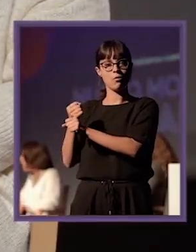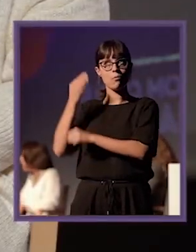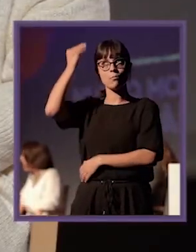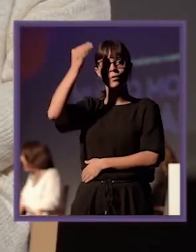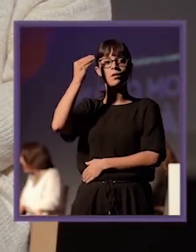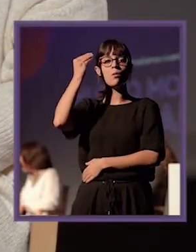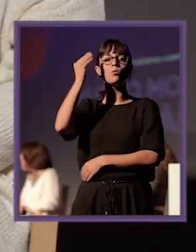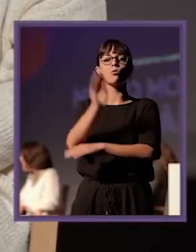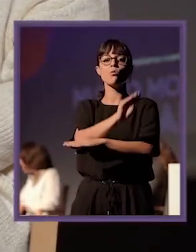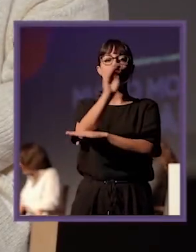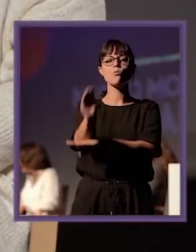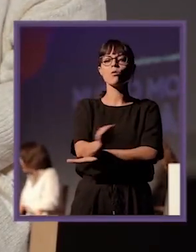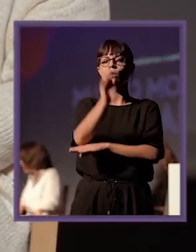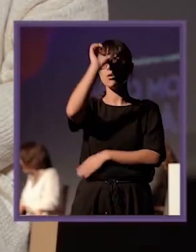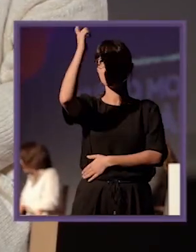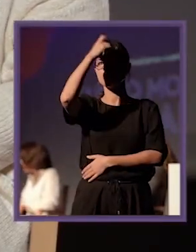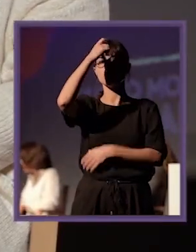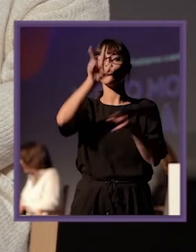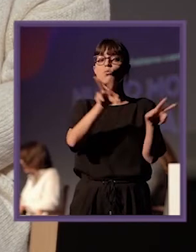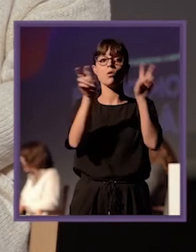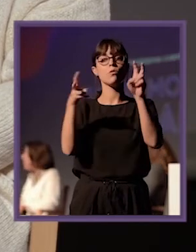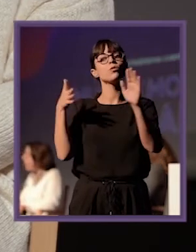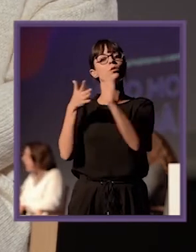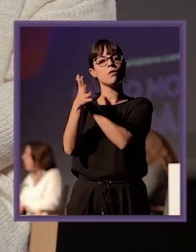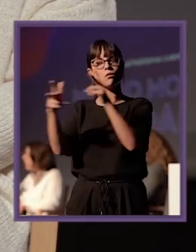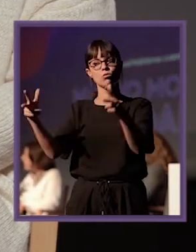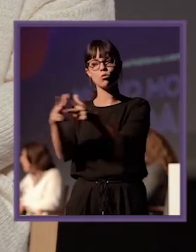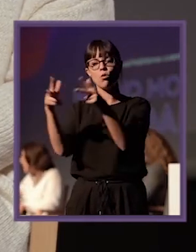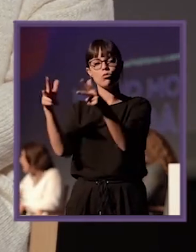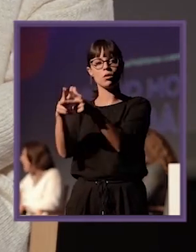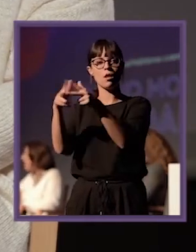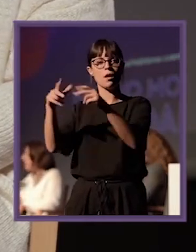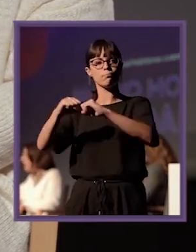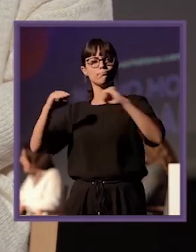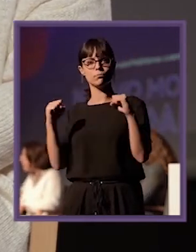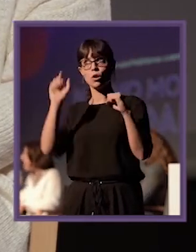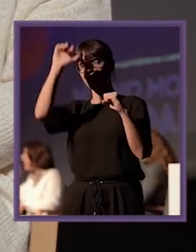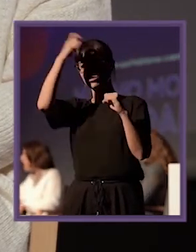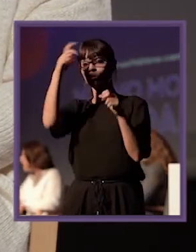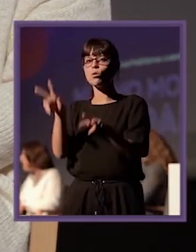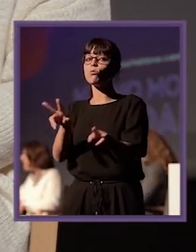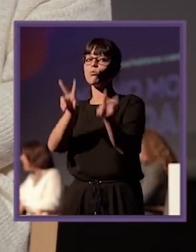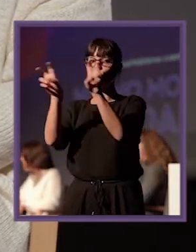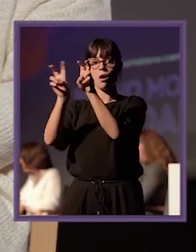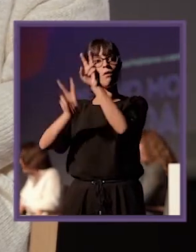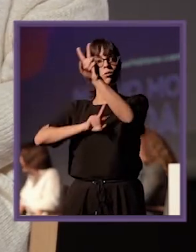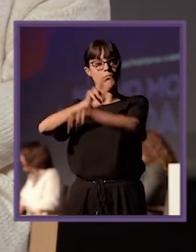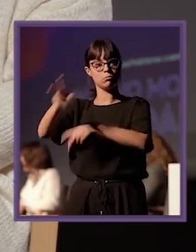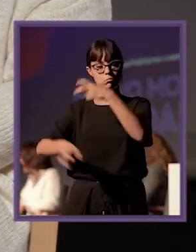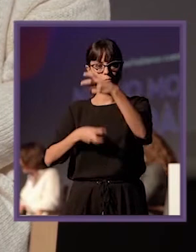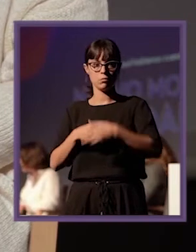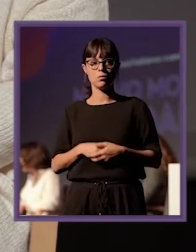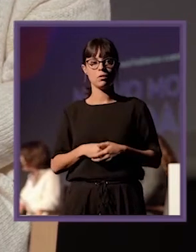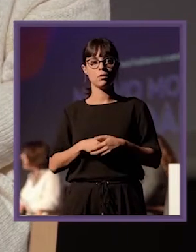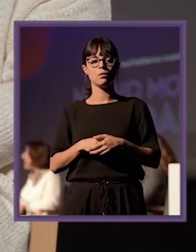los cuidados es repensar la civilización. No es poner un parche, es repensarnos hasta dónde queremos hacer